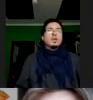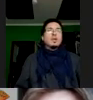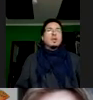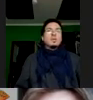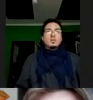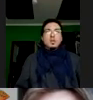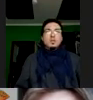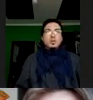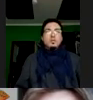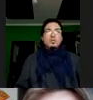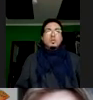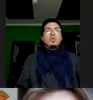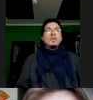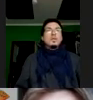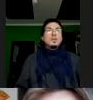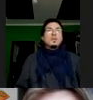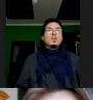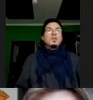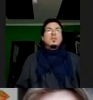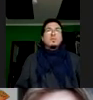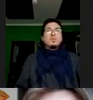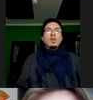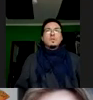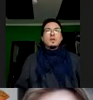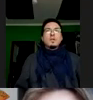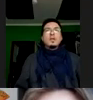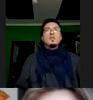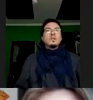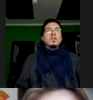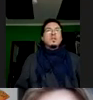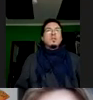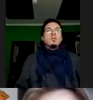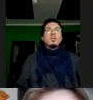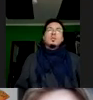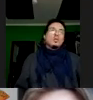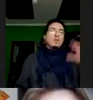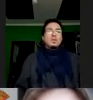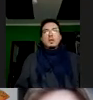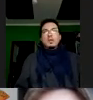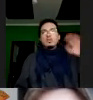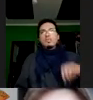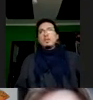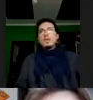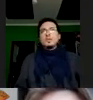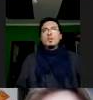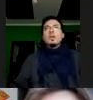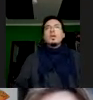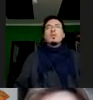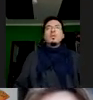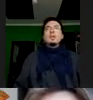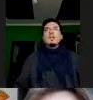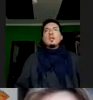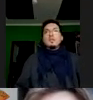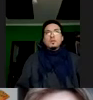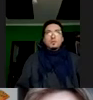casa, que tiene una luz de 4,23 metros, una losa de 15 centímetros, y obviamente tiene que tener su especificación en cuanto a